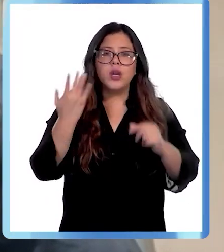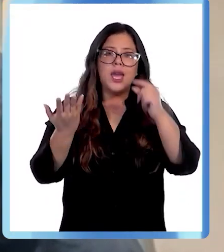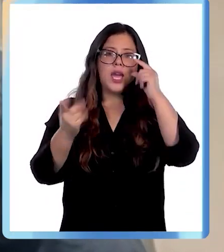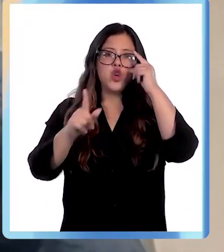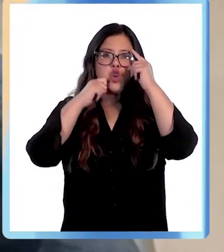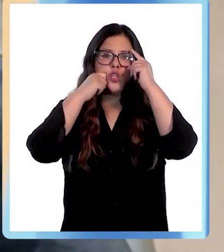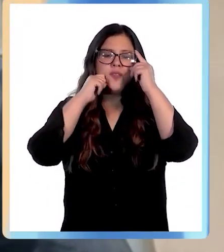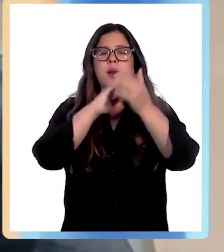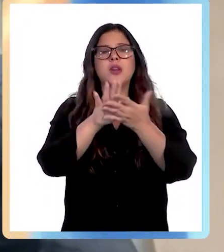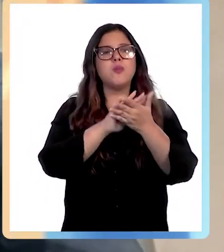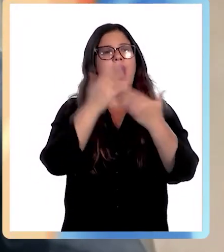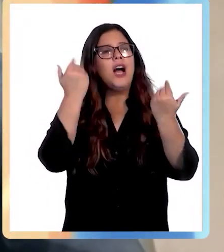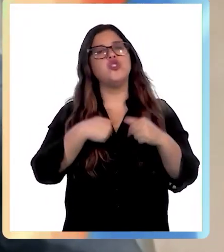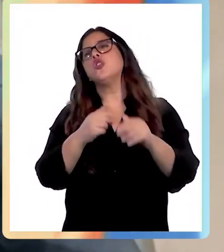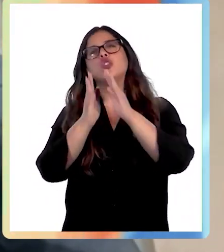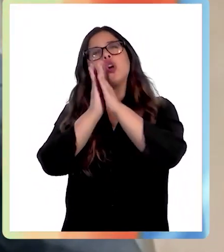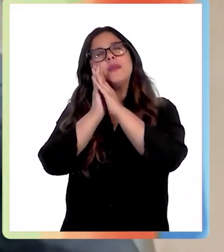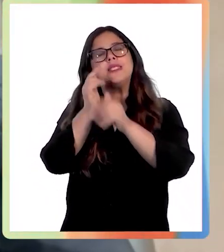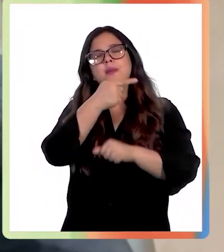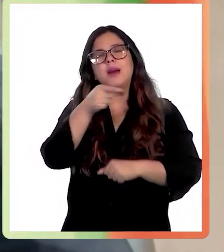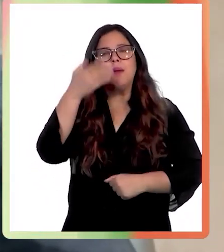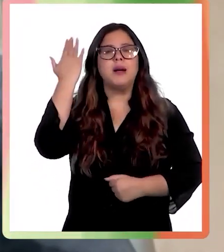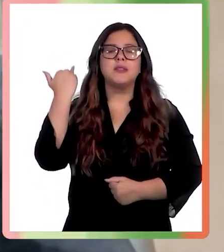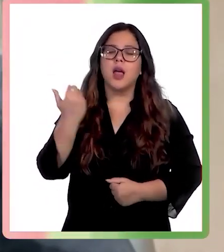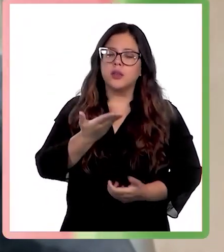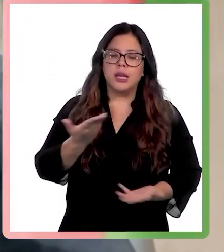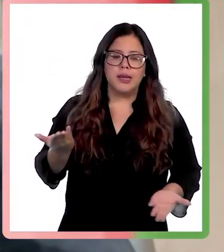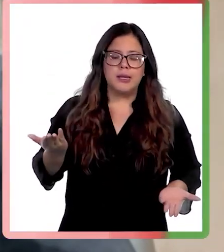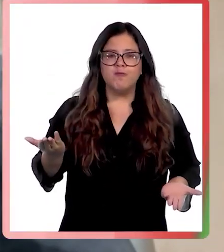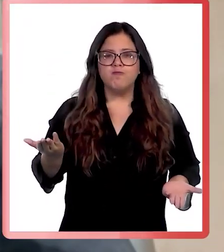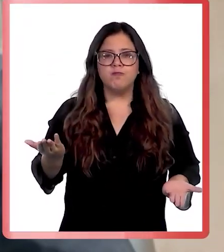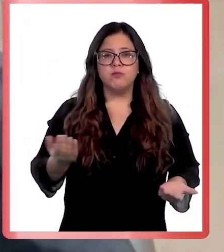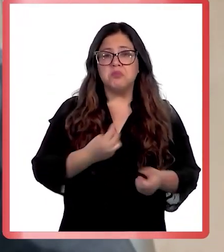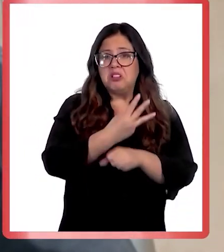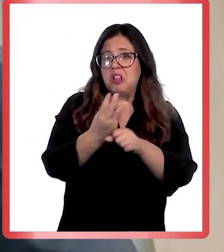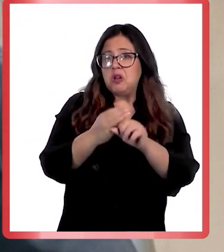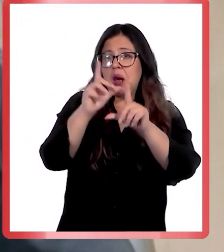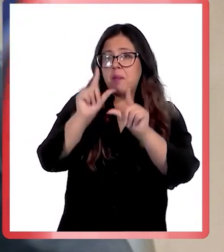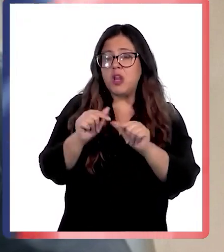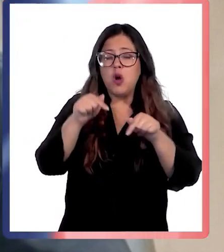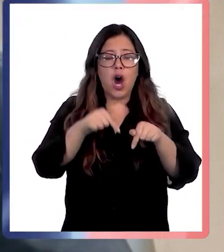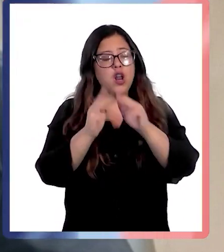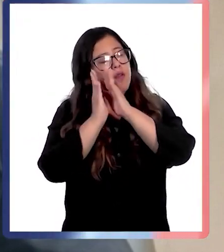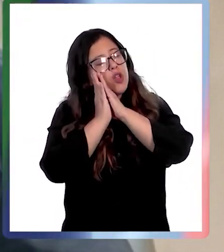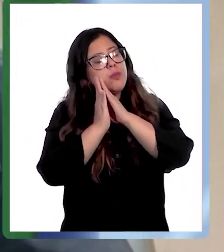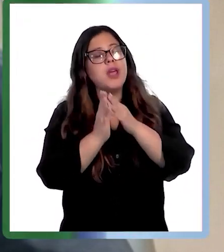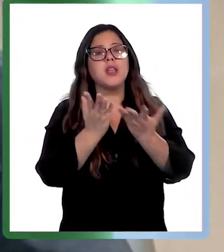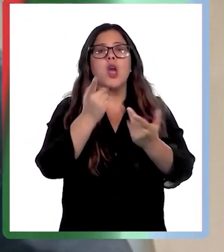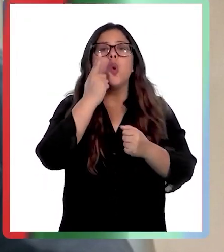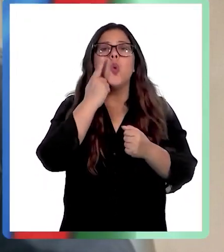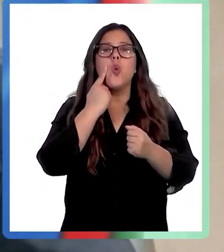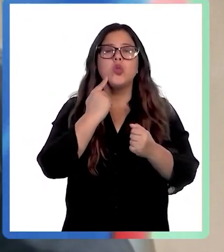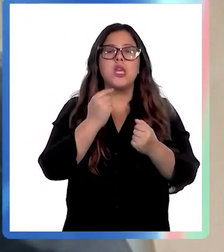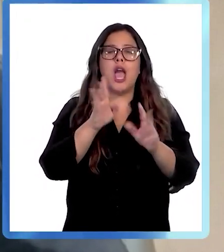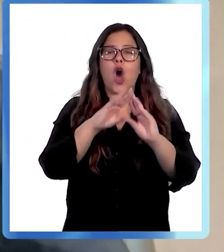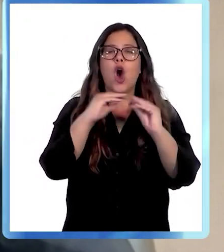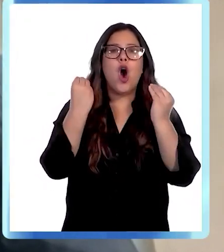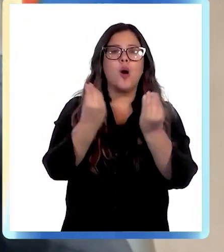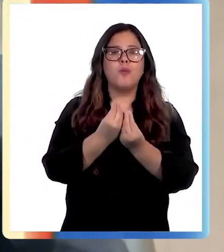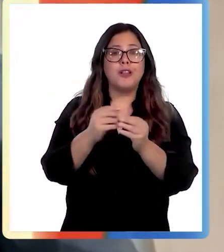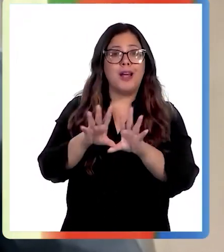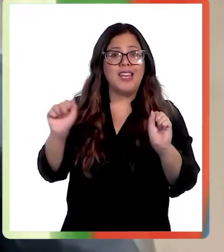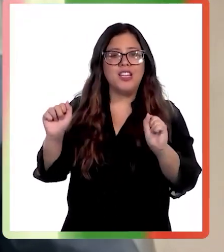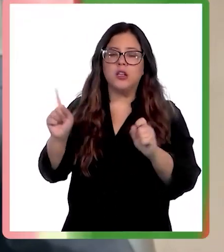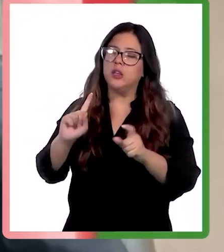que, ¿sabes qué? Dormí, la semana pasada dormí 3 horas menos, pero ahora voy a dormir un día entero y con eso voy a compensar.